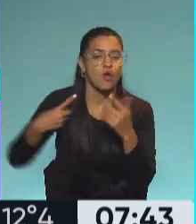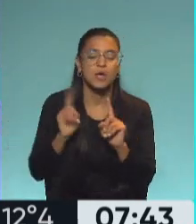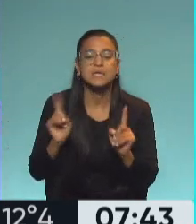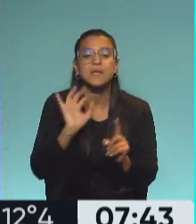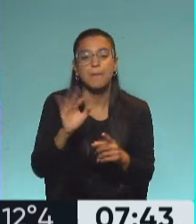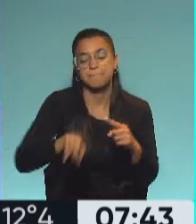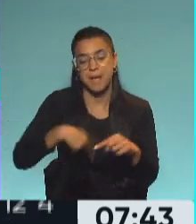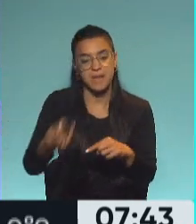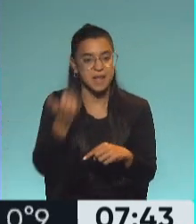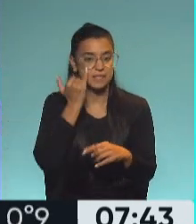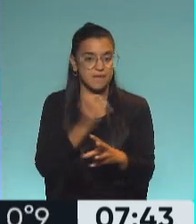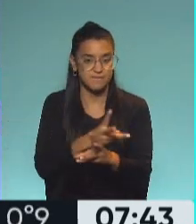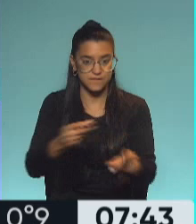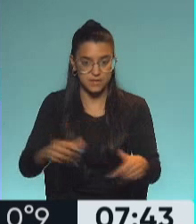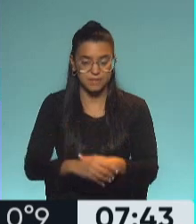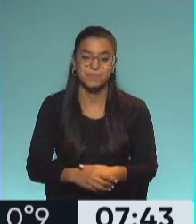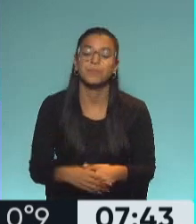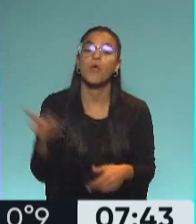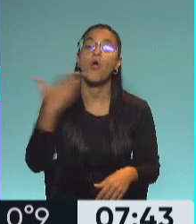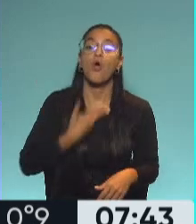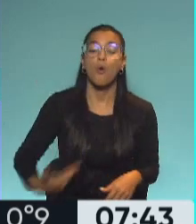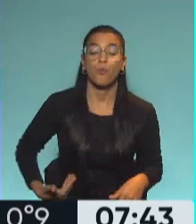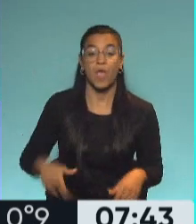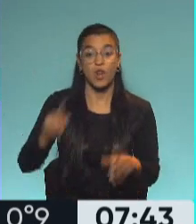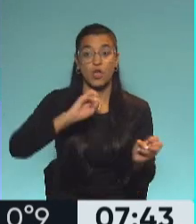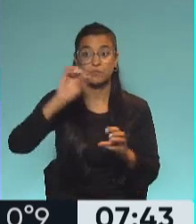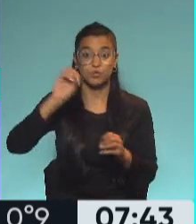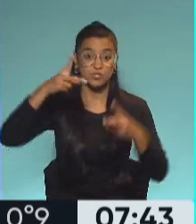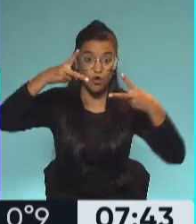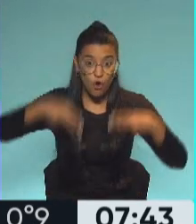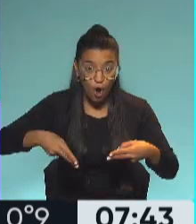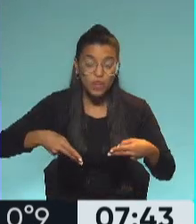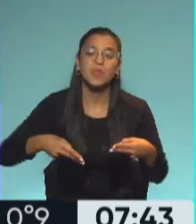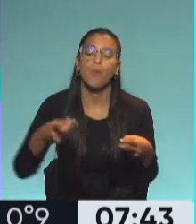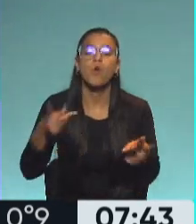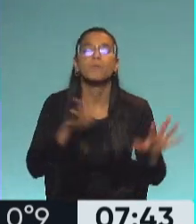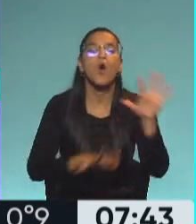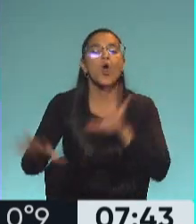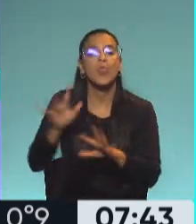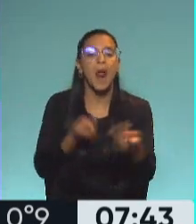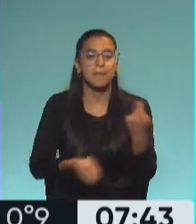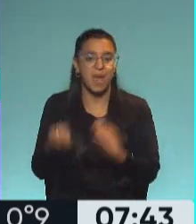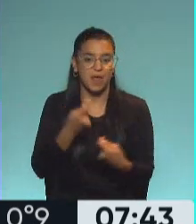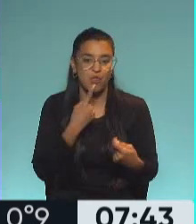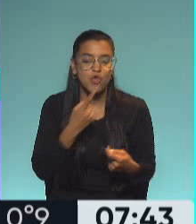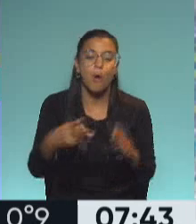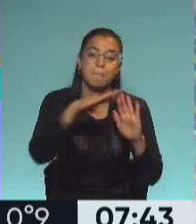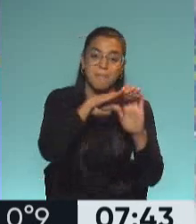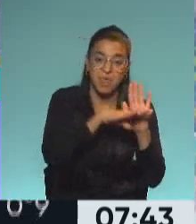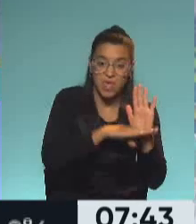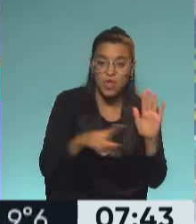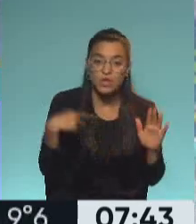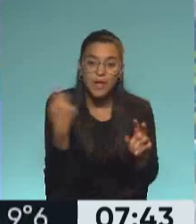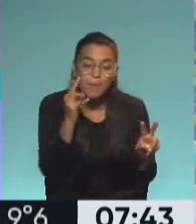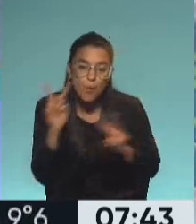se terminaría mañana. Ahora, cuando el gobierno suspendió la exportación, dijo, sí, vamos a ordenar el mercado. Estas medidas que estamos